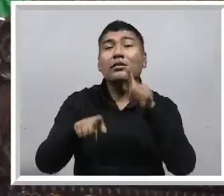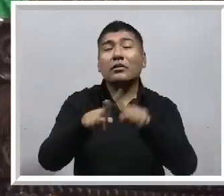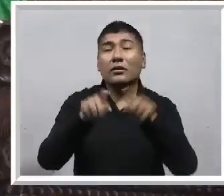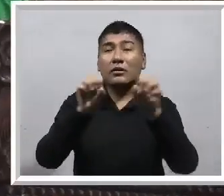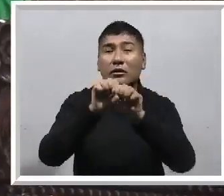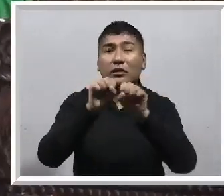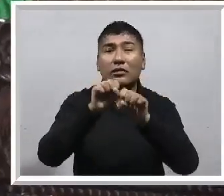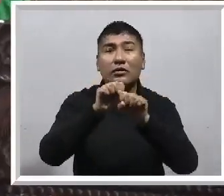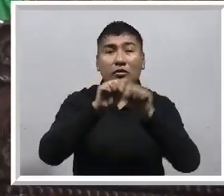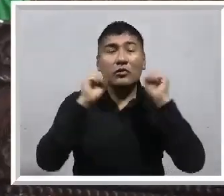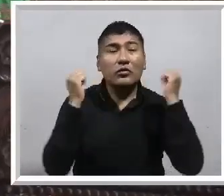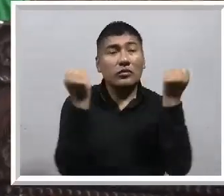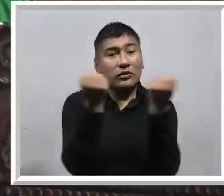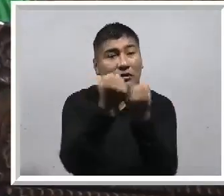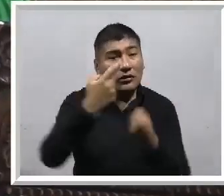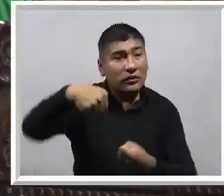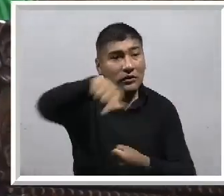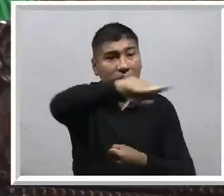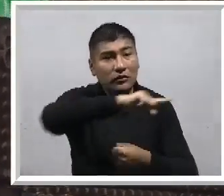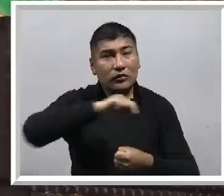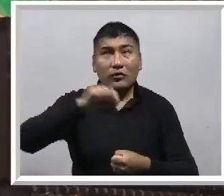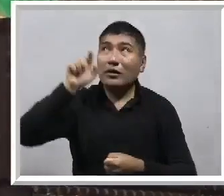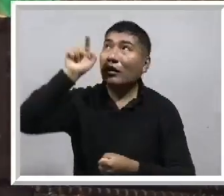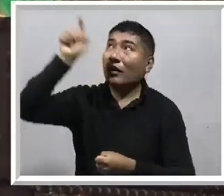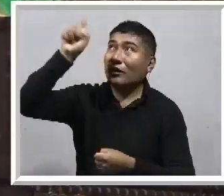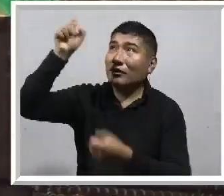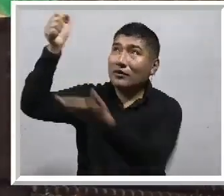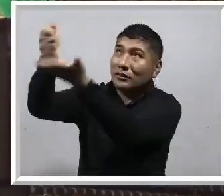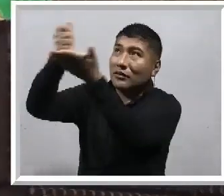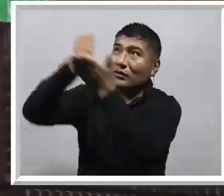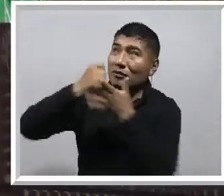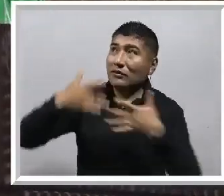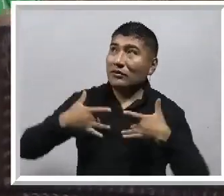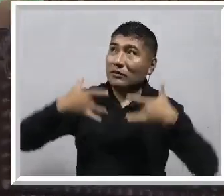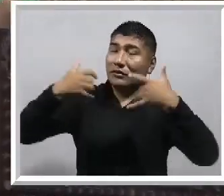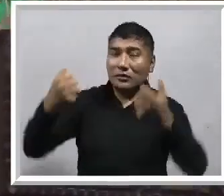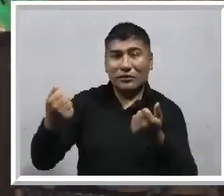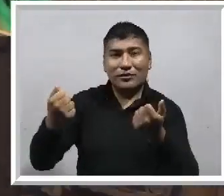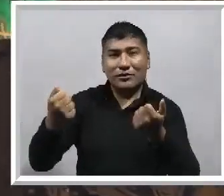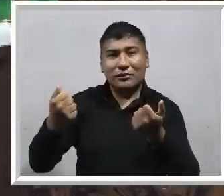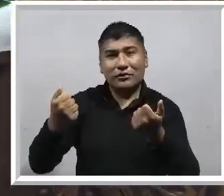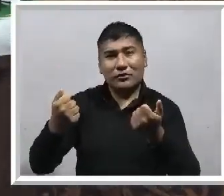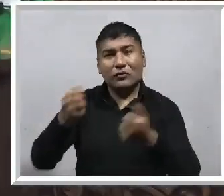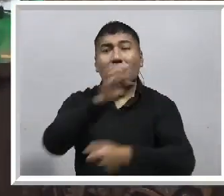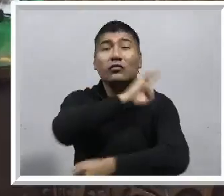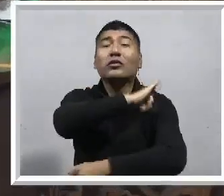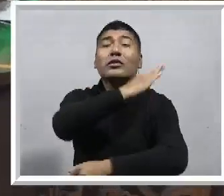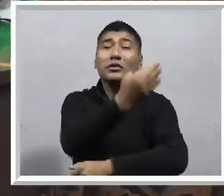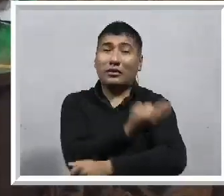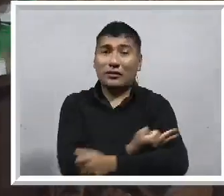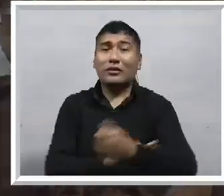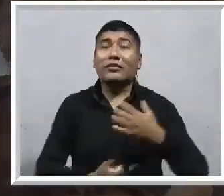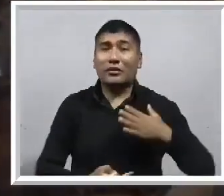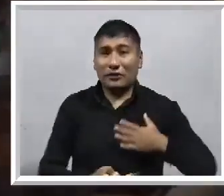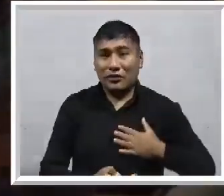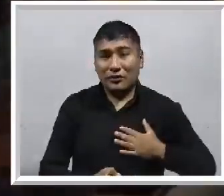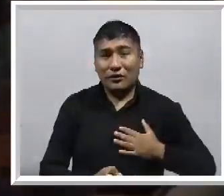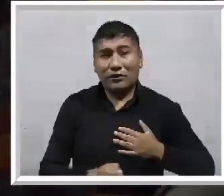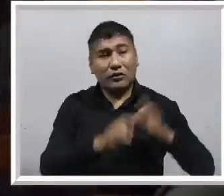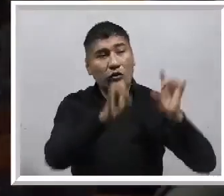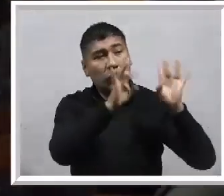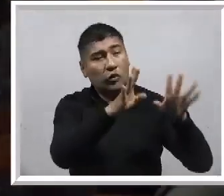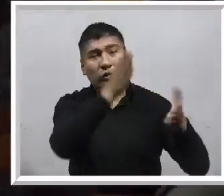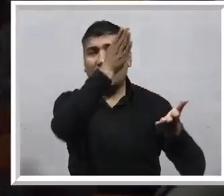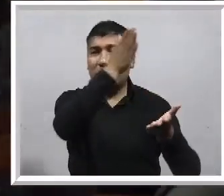sociedad de que nos Cure Jesús Jesús nos fortalezca del odio del